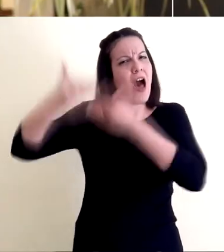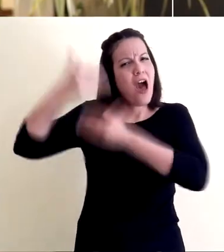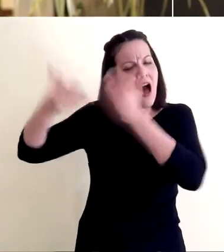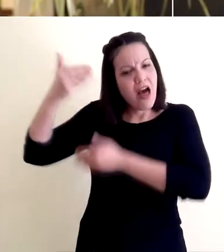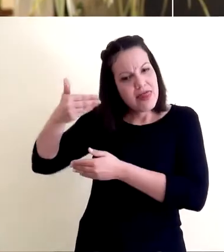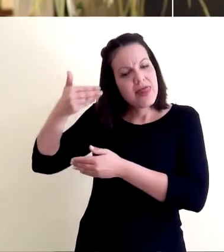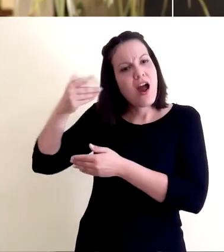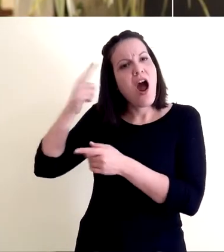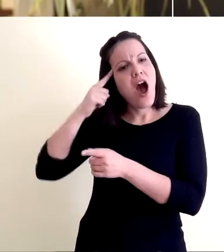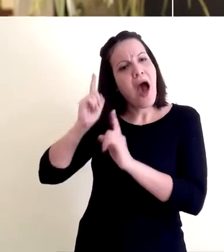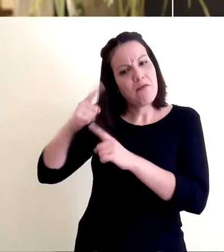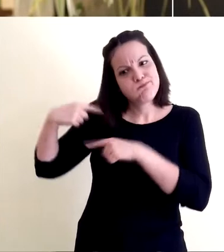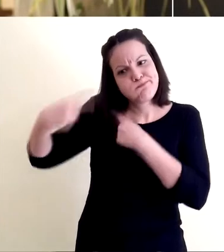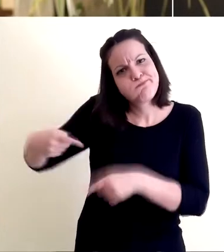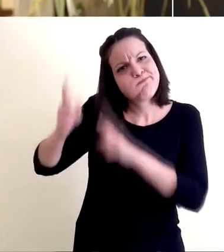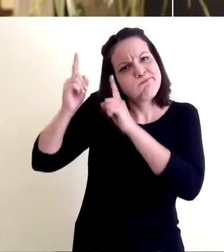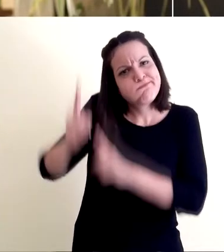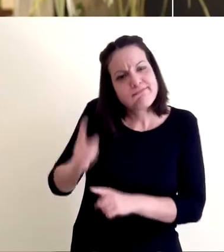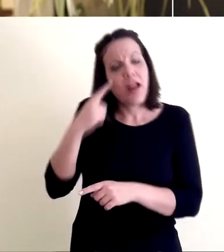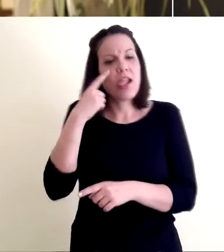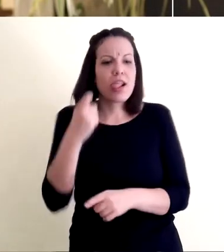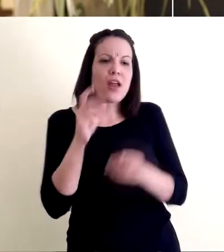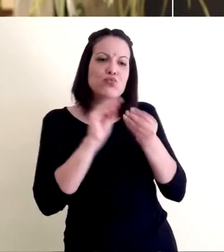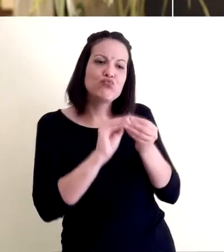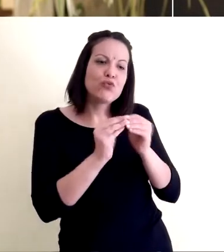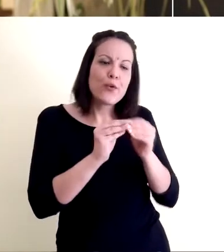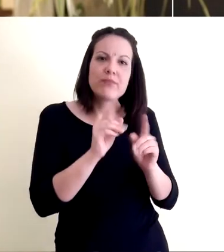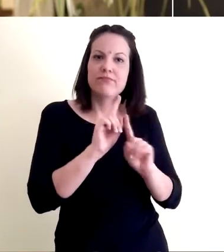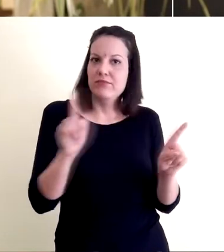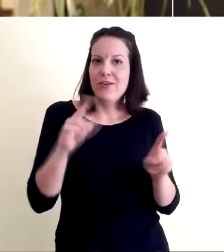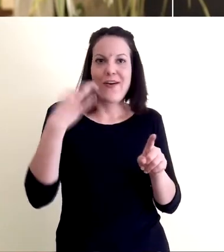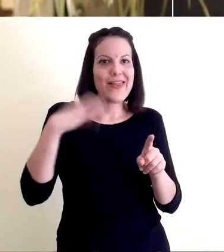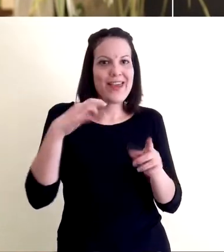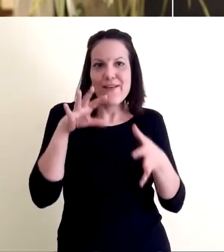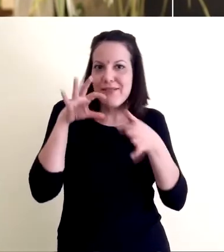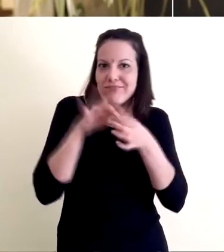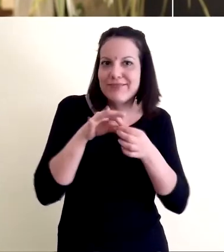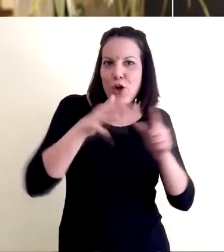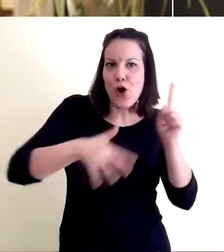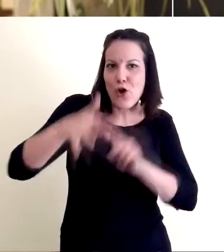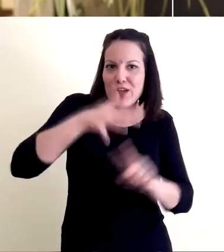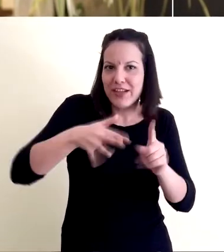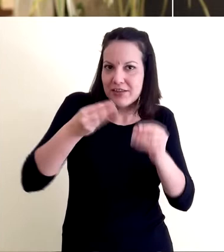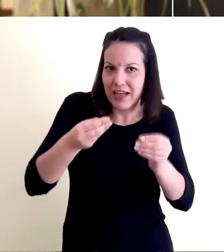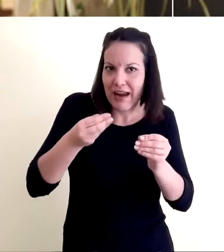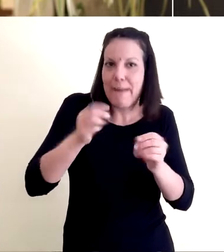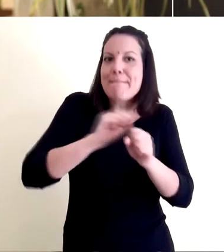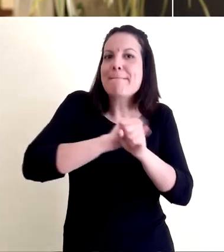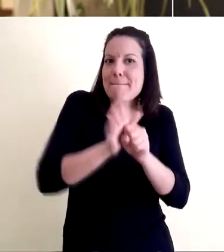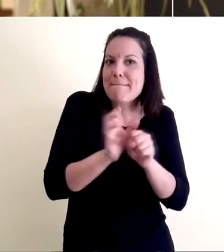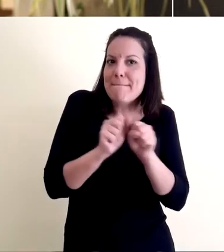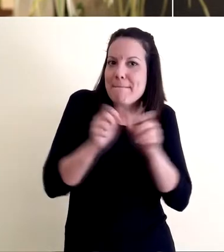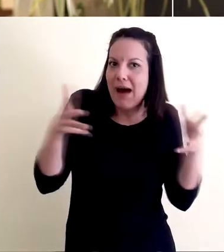acá estoy detectando alguna situación problemática sin ponerlo en el contexto de la pandemia, porque todo esto ha